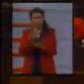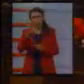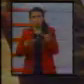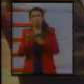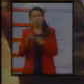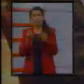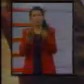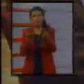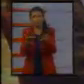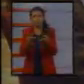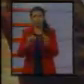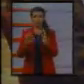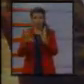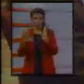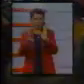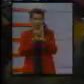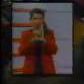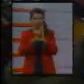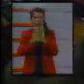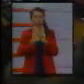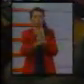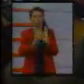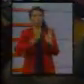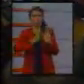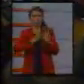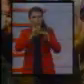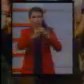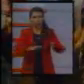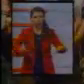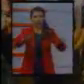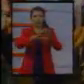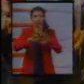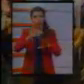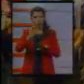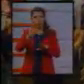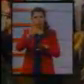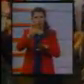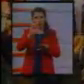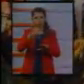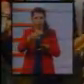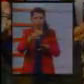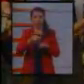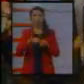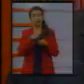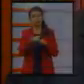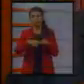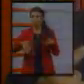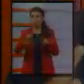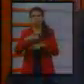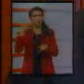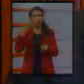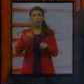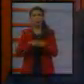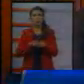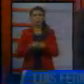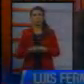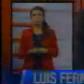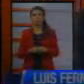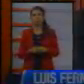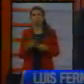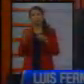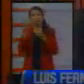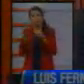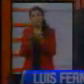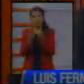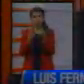iniciado tratamiento del Código Orgánico de Organización Territorial, COTAD. Esto, a su criterio, es cuestionable. Se trata de una reforma a